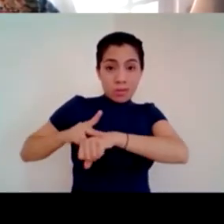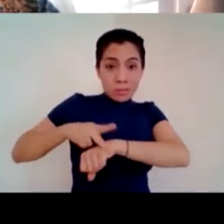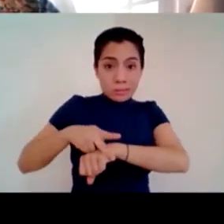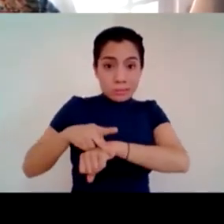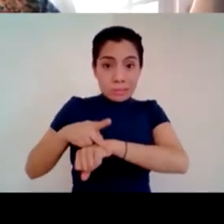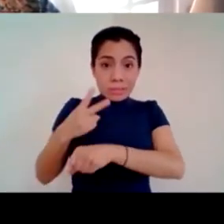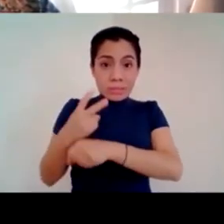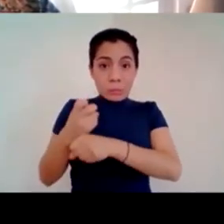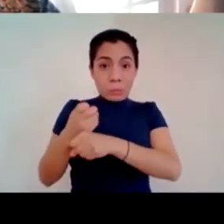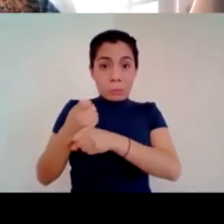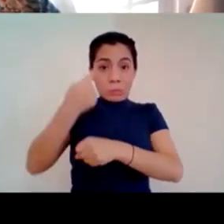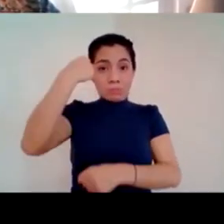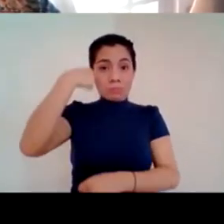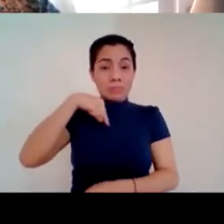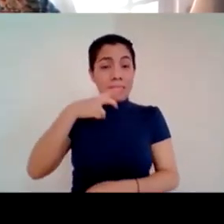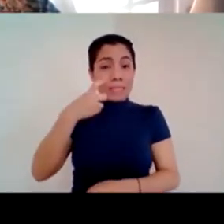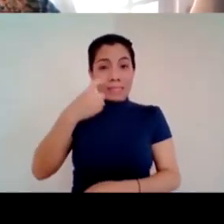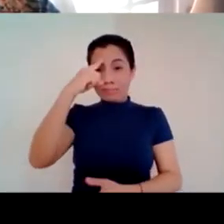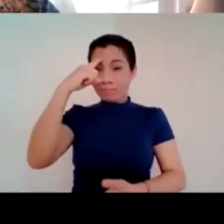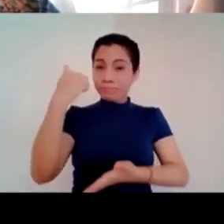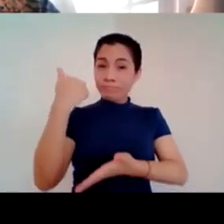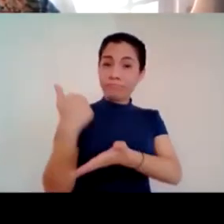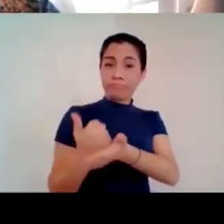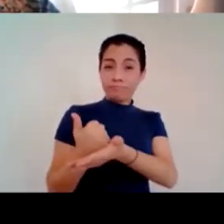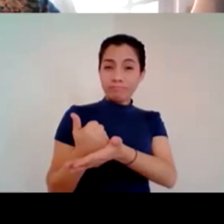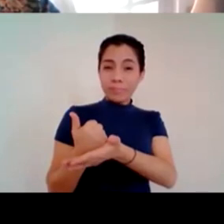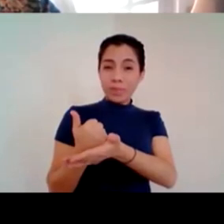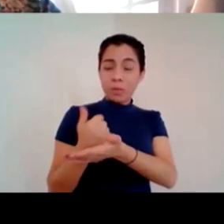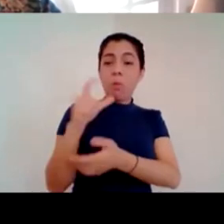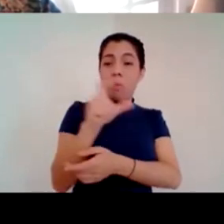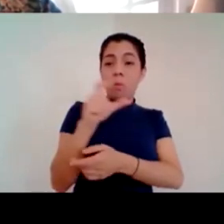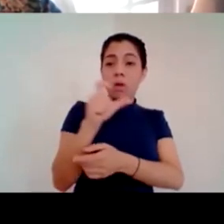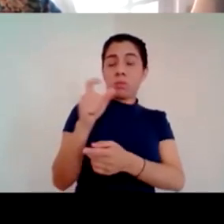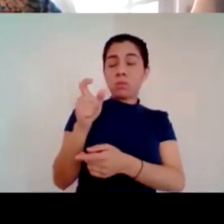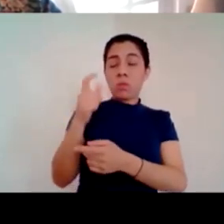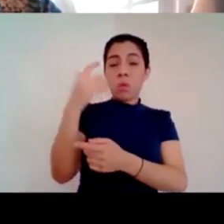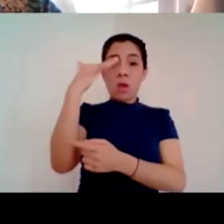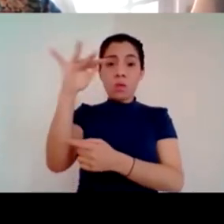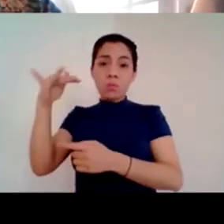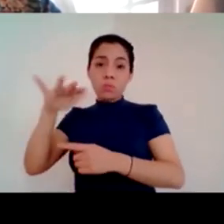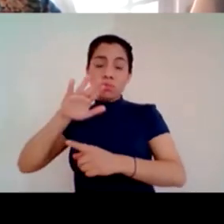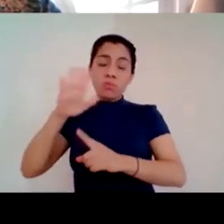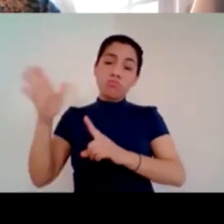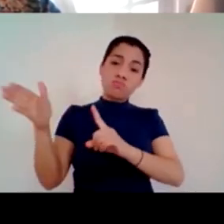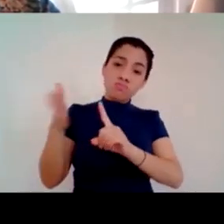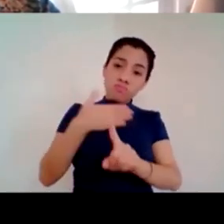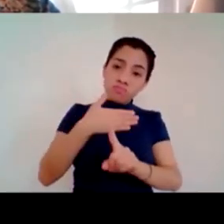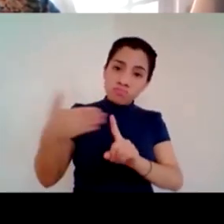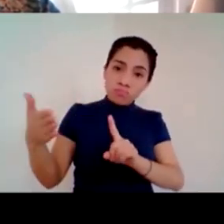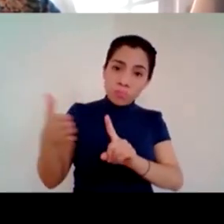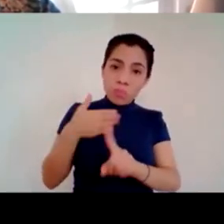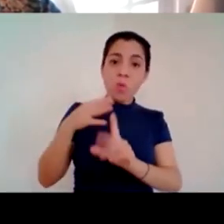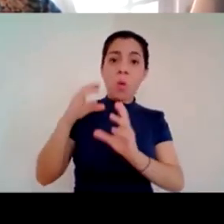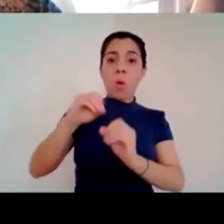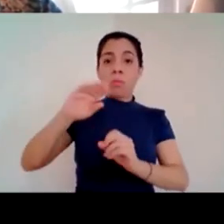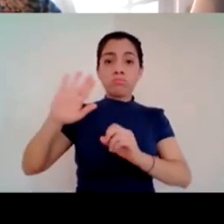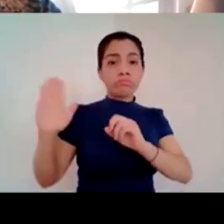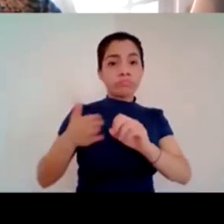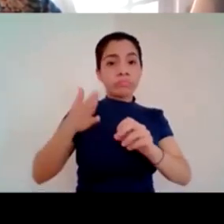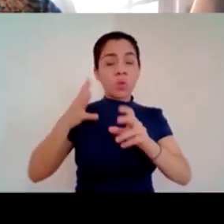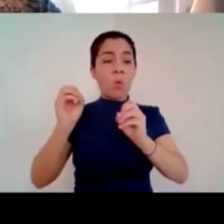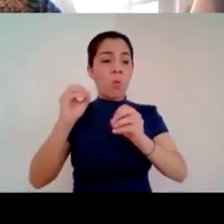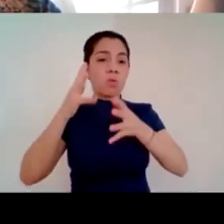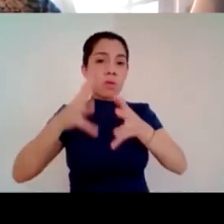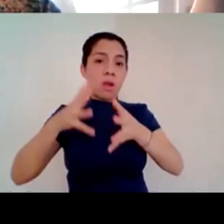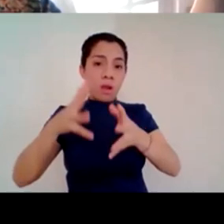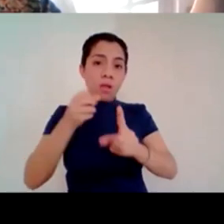marcado con el golpe y el maltrato a las criaturas es adentro que queda la cosa cuántos